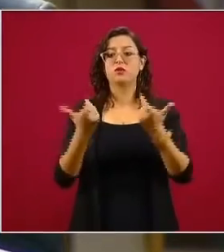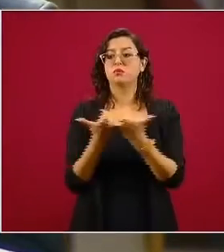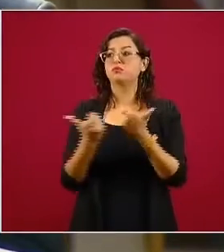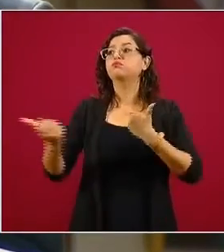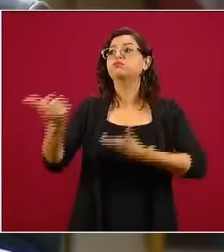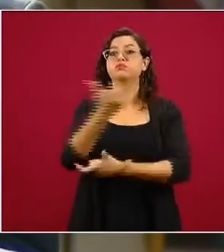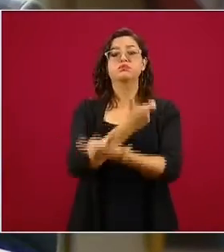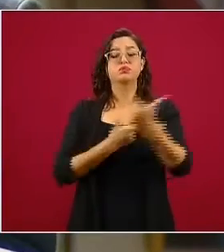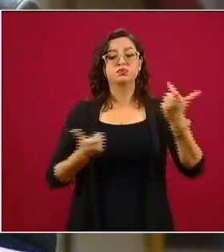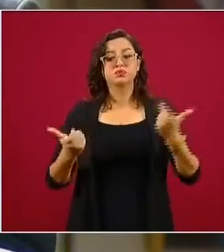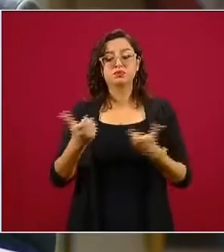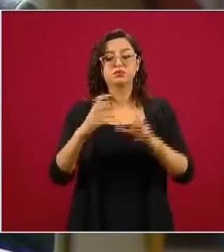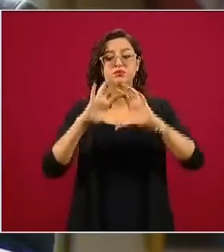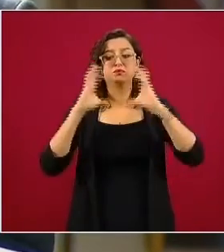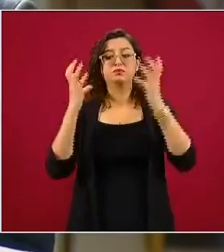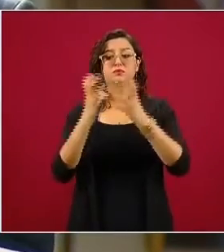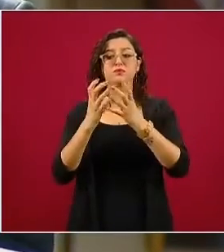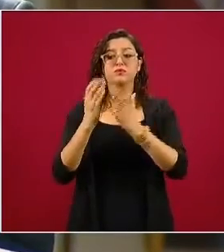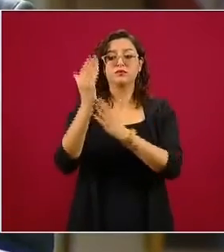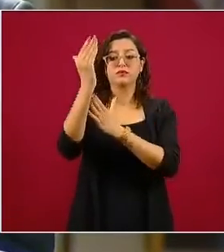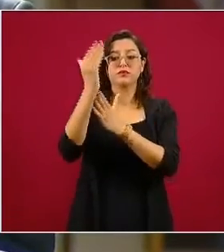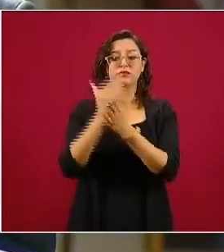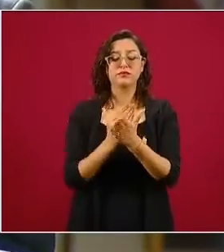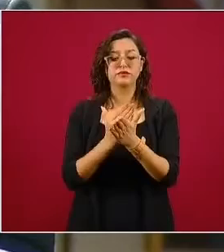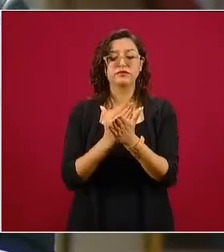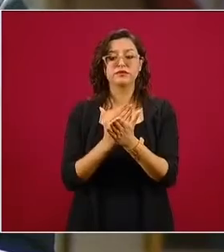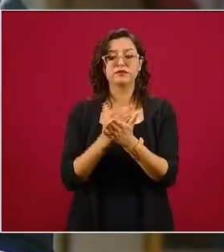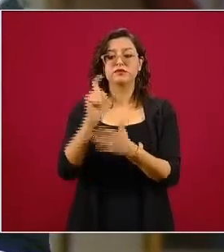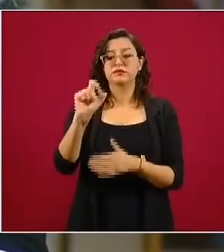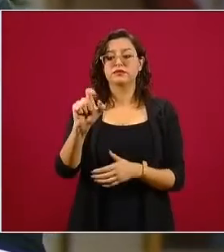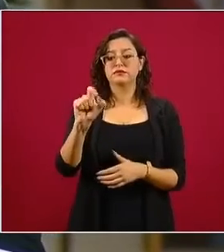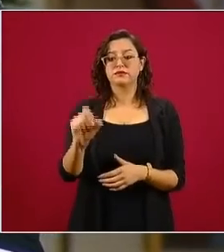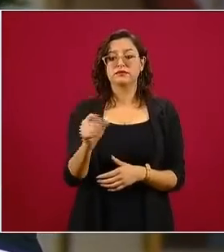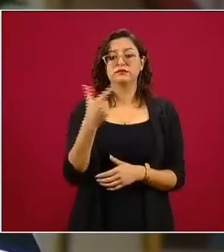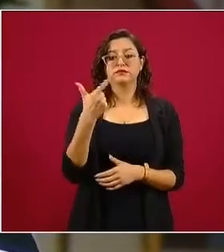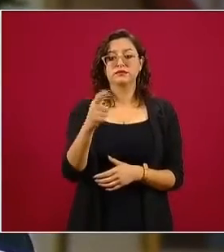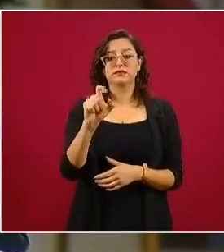global ha bajado a